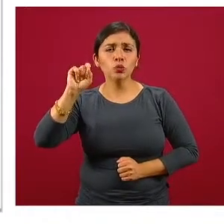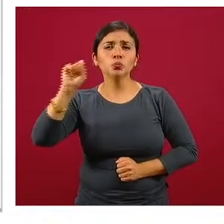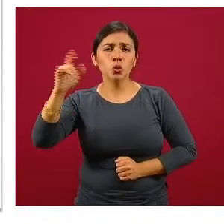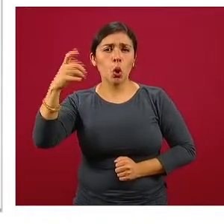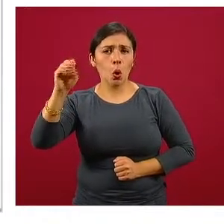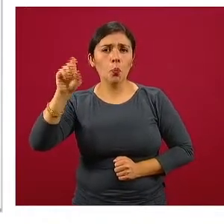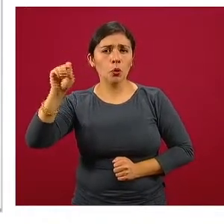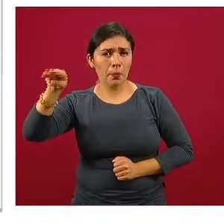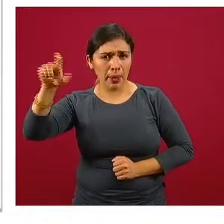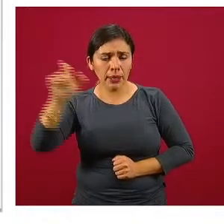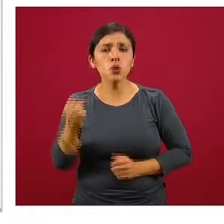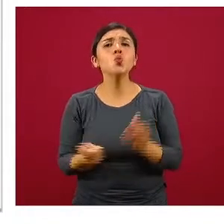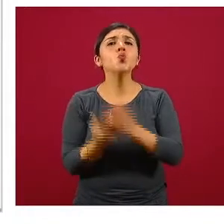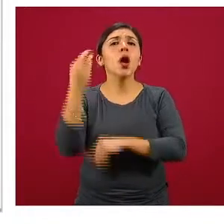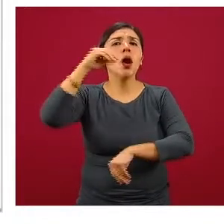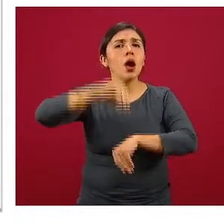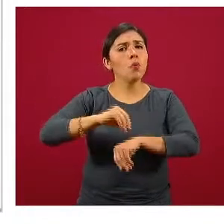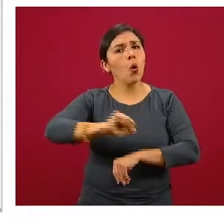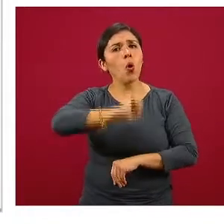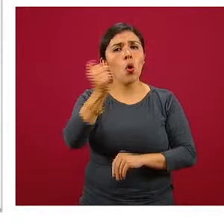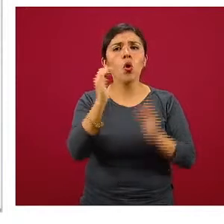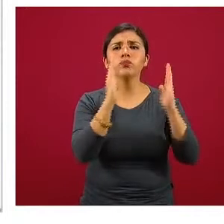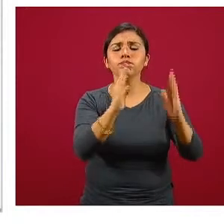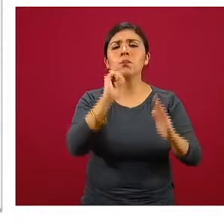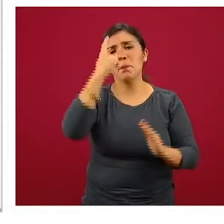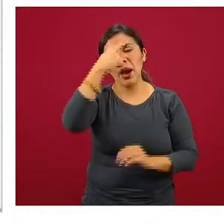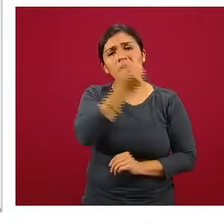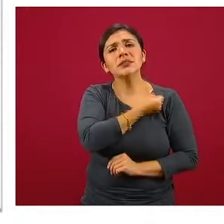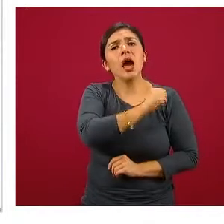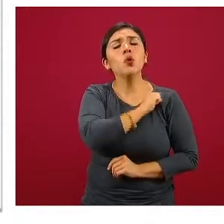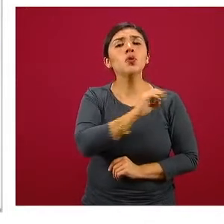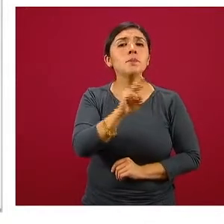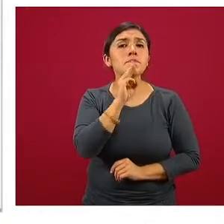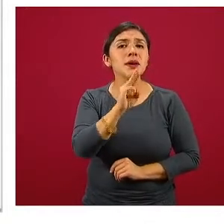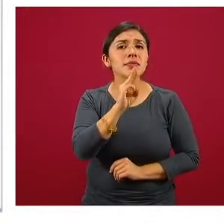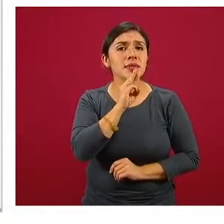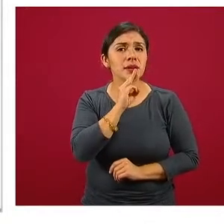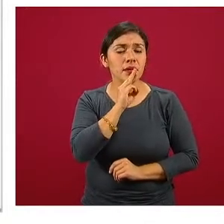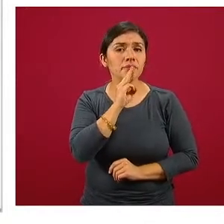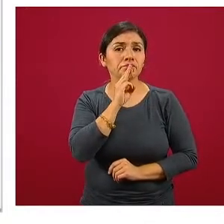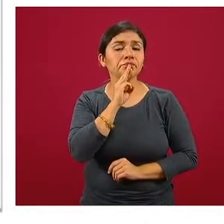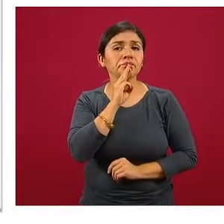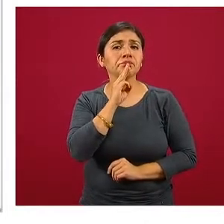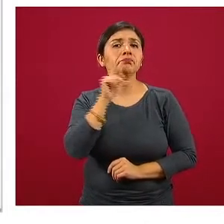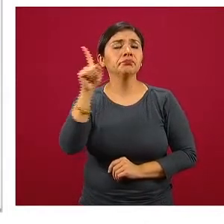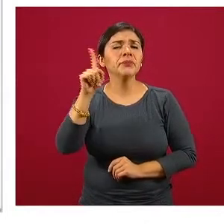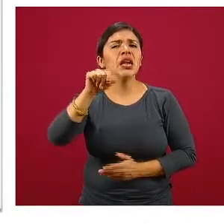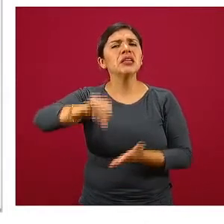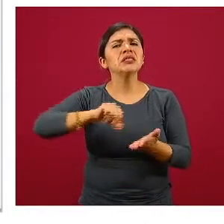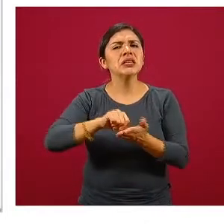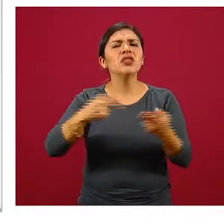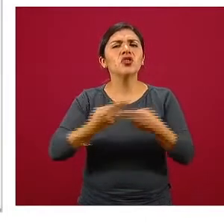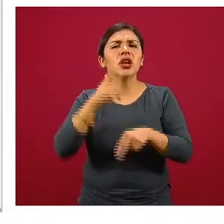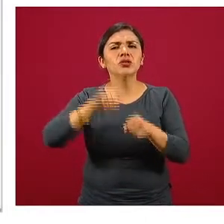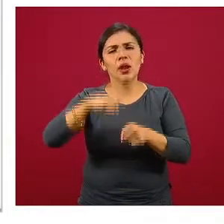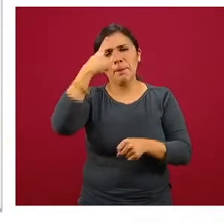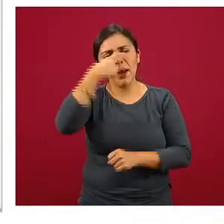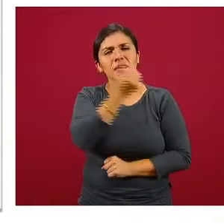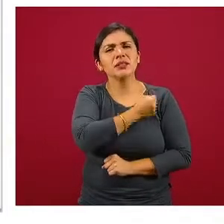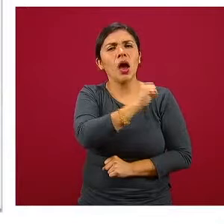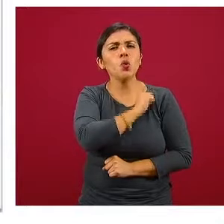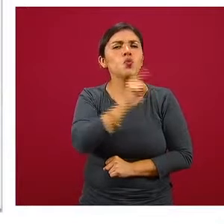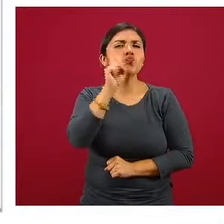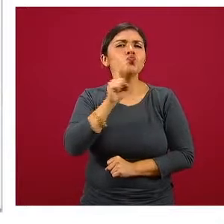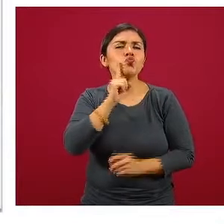www.coronavirus.gov.mx una nueva sección, es una sección sobre salud materna. El Centro Nacional de Equidad de Género y Salud Reproductiva, a través de